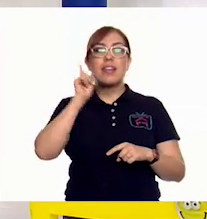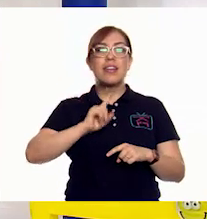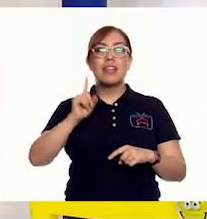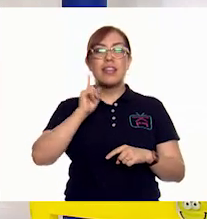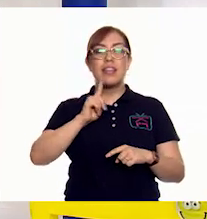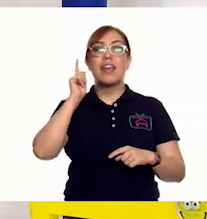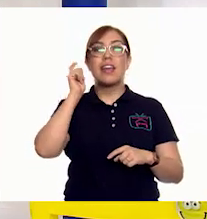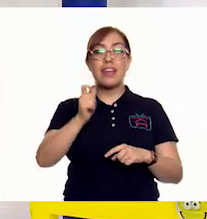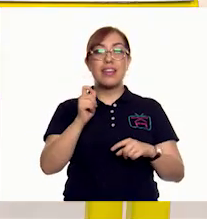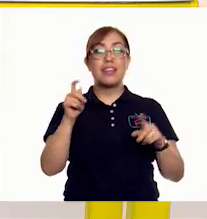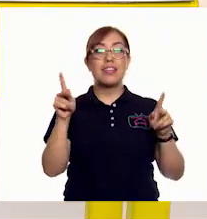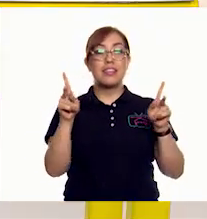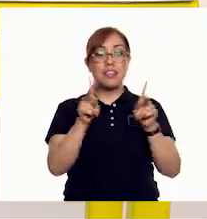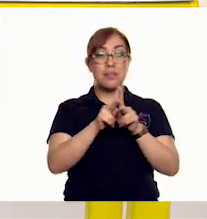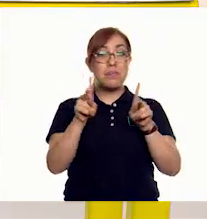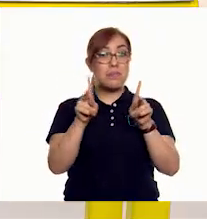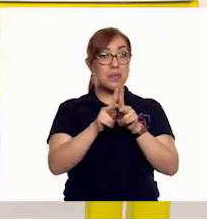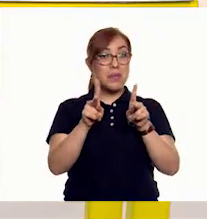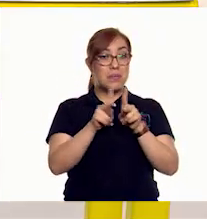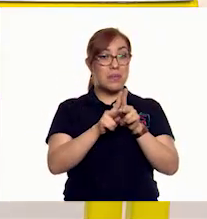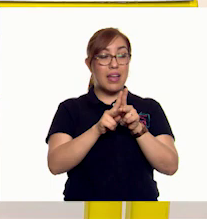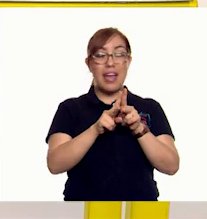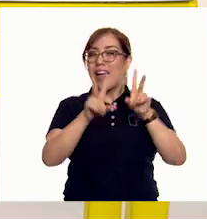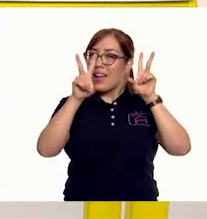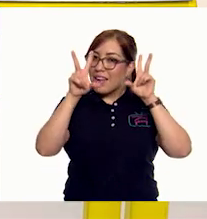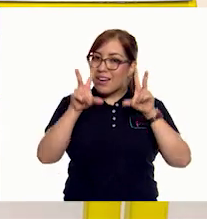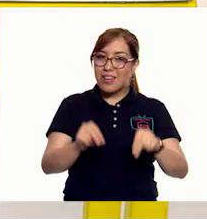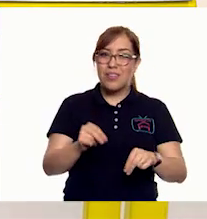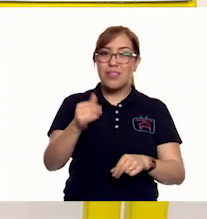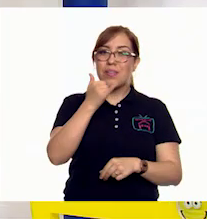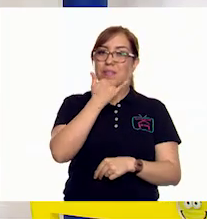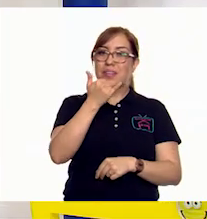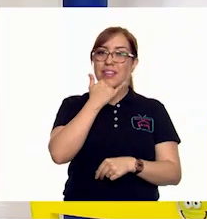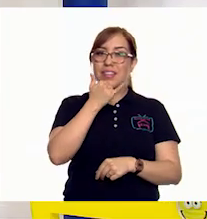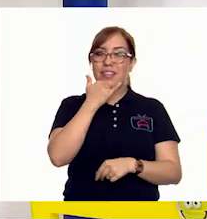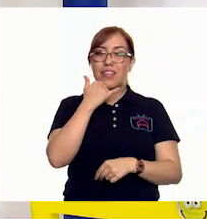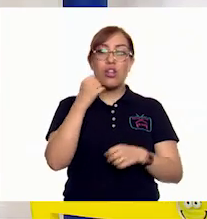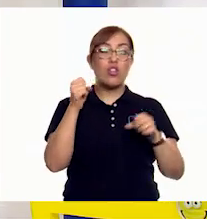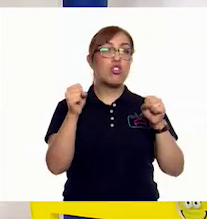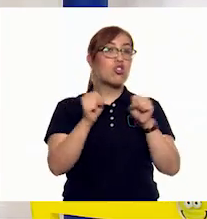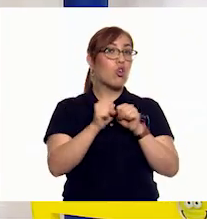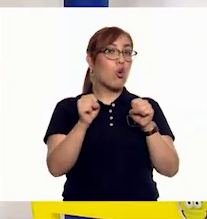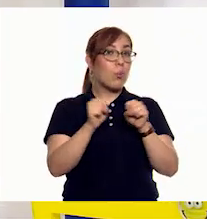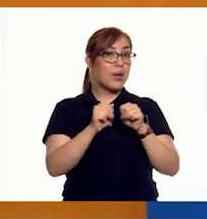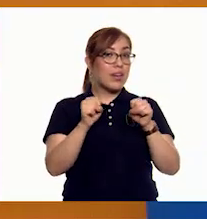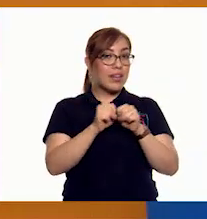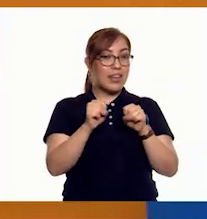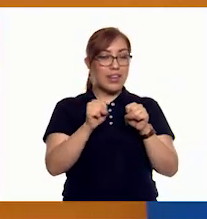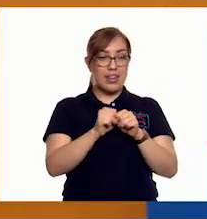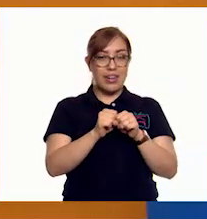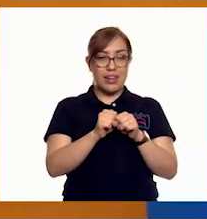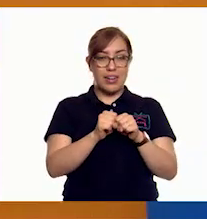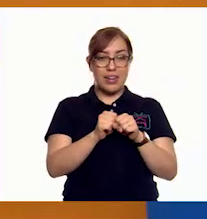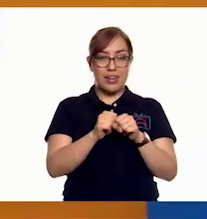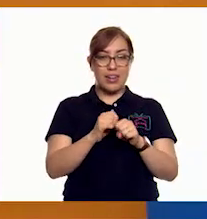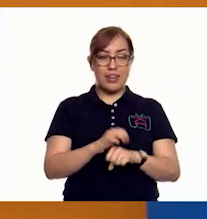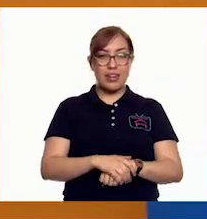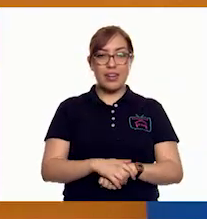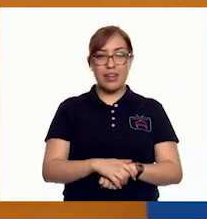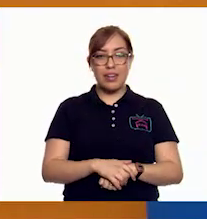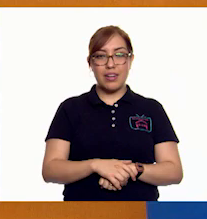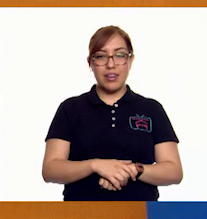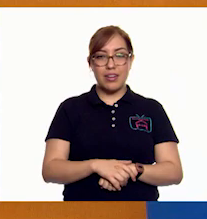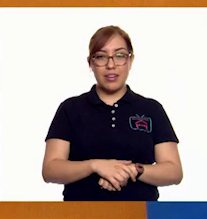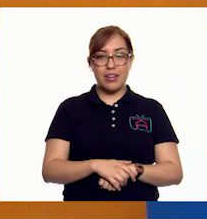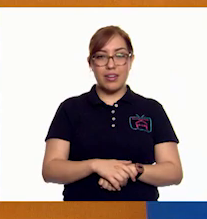es mi prima. No. ¡Ah, no es cierto! ¡La sobrina! La sobrina, y también puede ser que sea hija de alguno